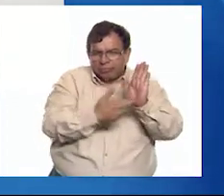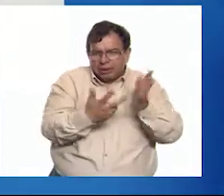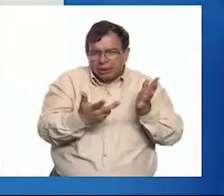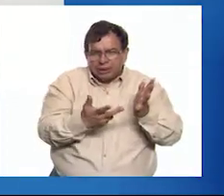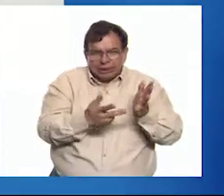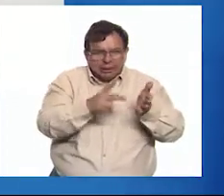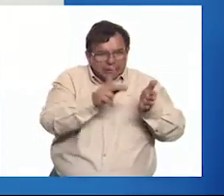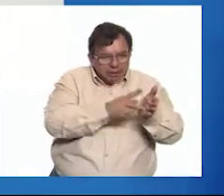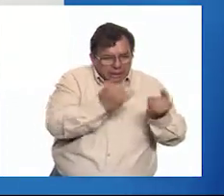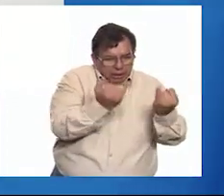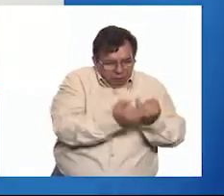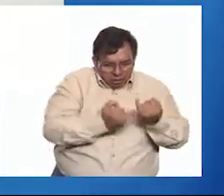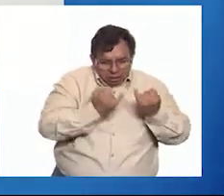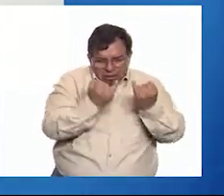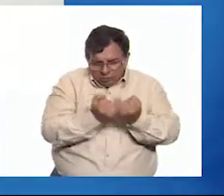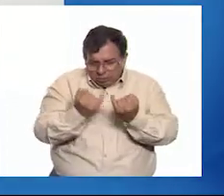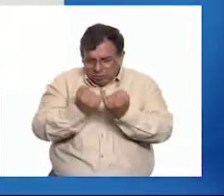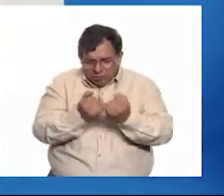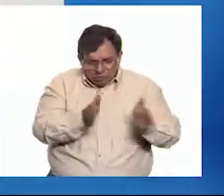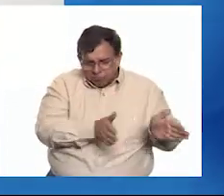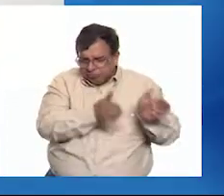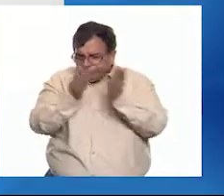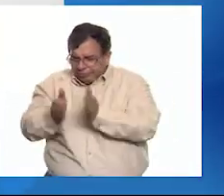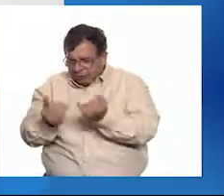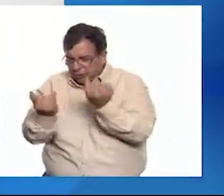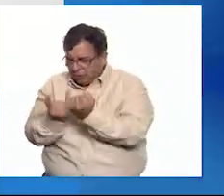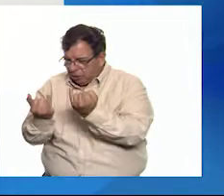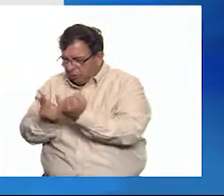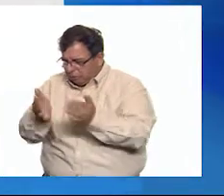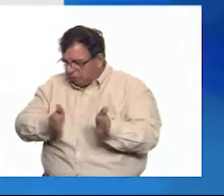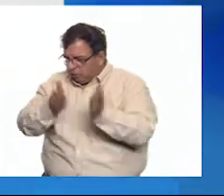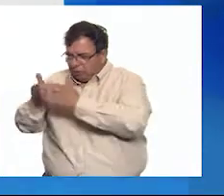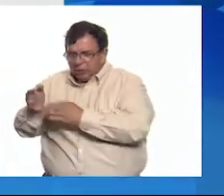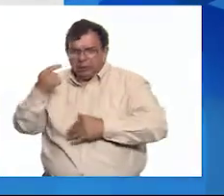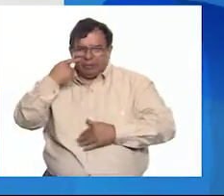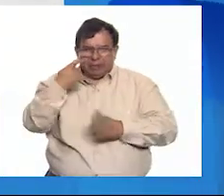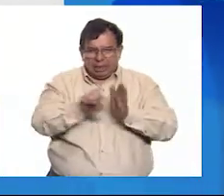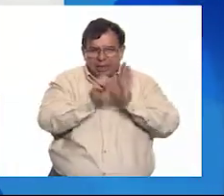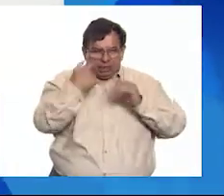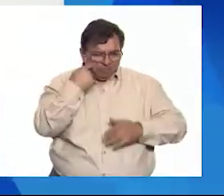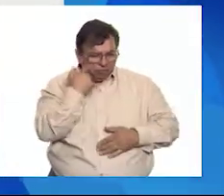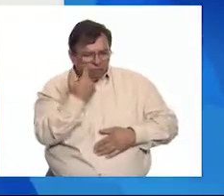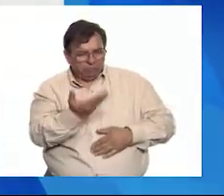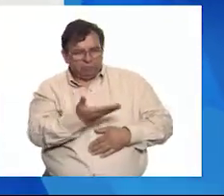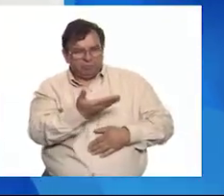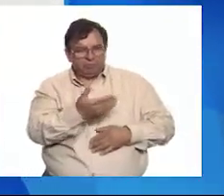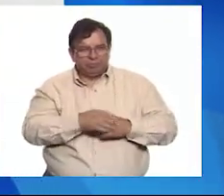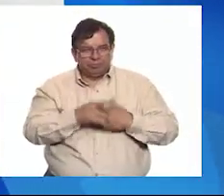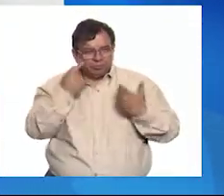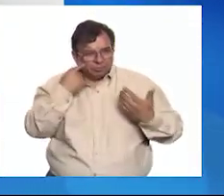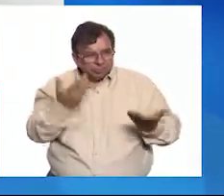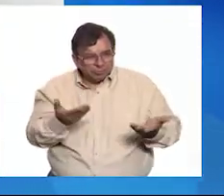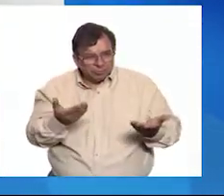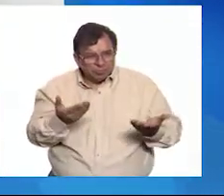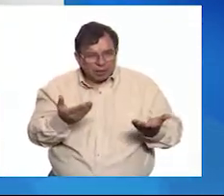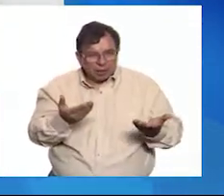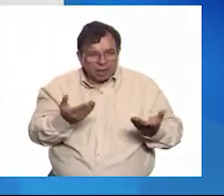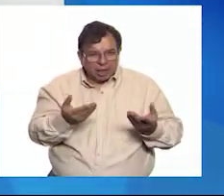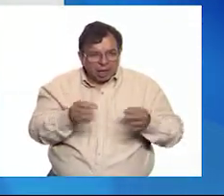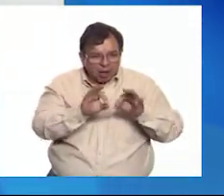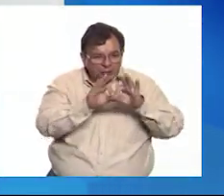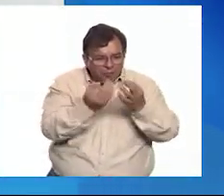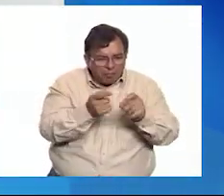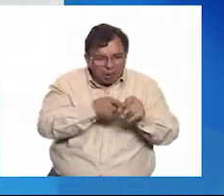repetirse varias veces forman una secuencia. Un ejemplo de ello es lo que tenemos aquí, una secuencia de figuras y de